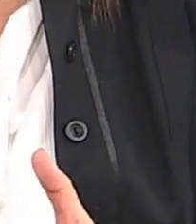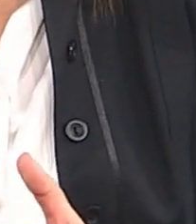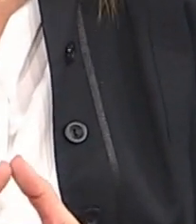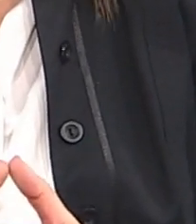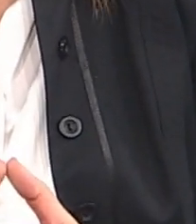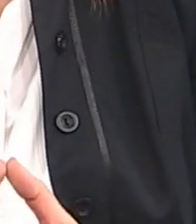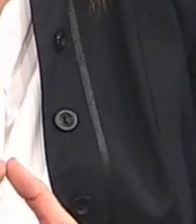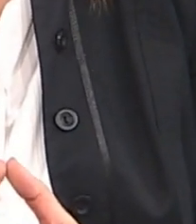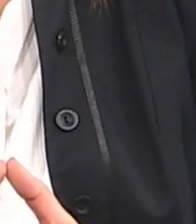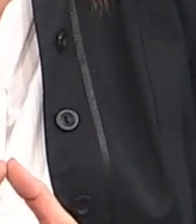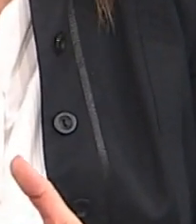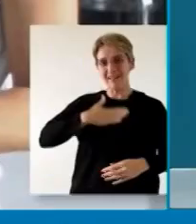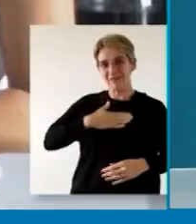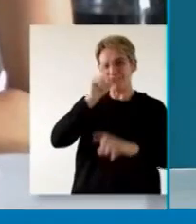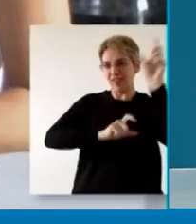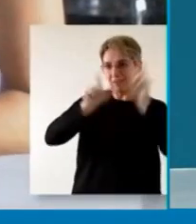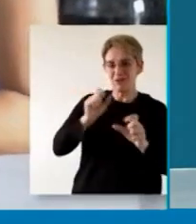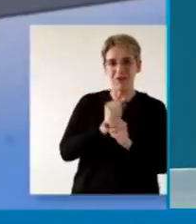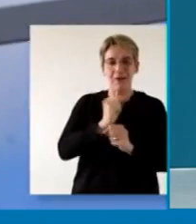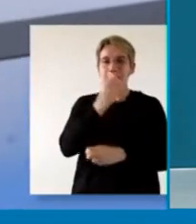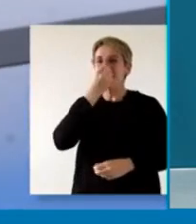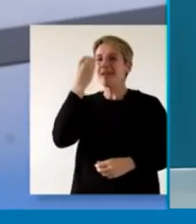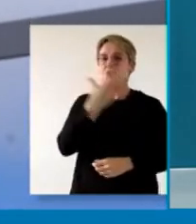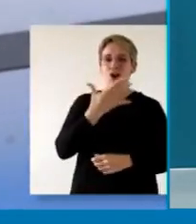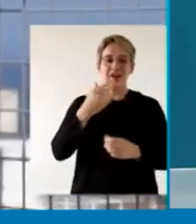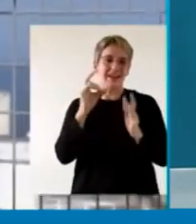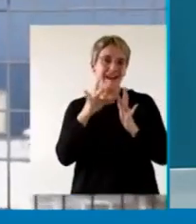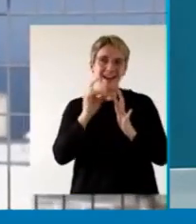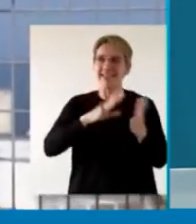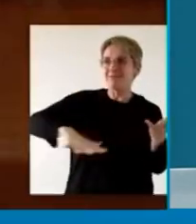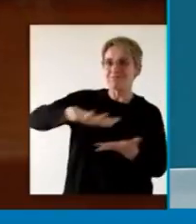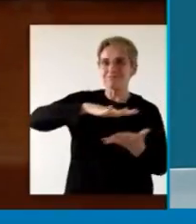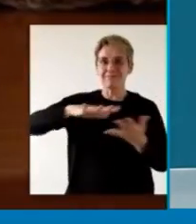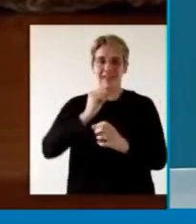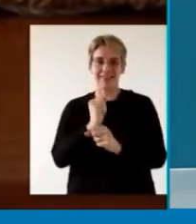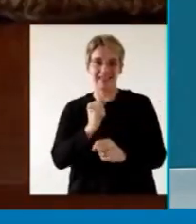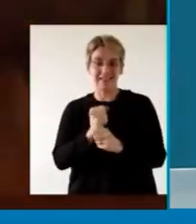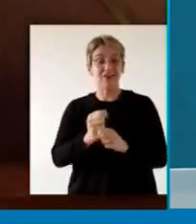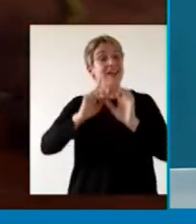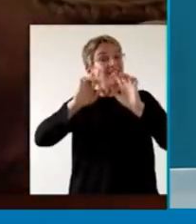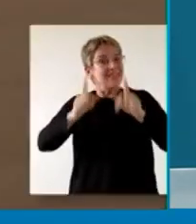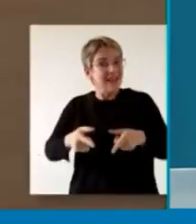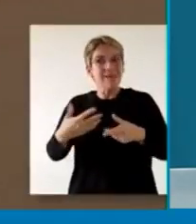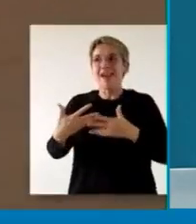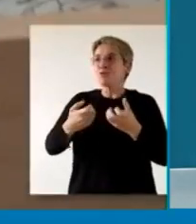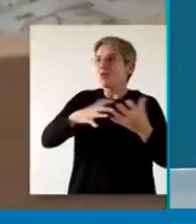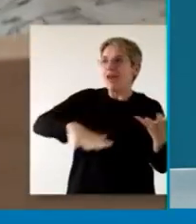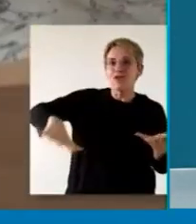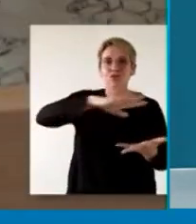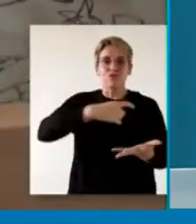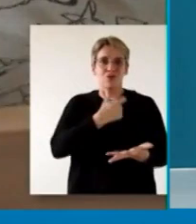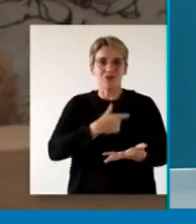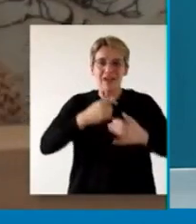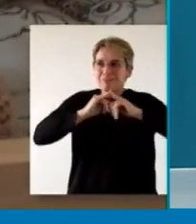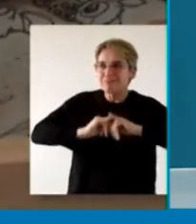hace a la a la al desafío Diario del sistema de cuidados es trabajar en clave sistema y coordinar con todos los socios del